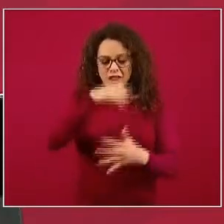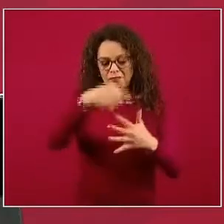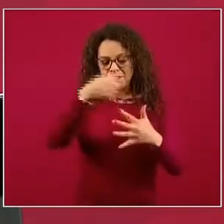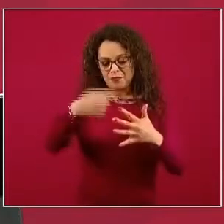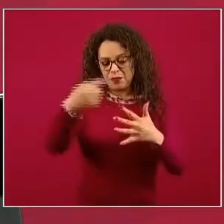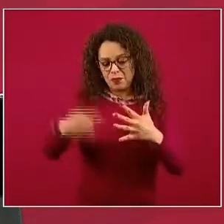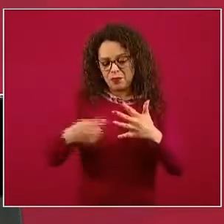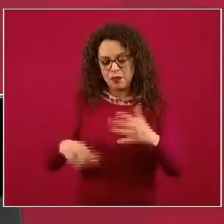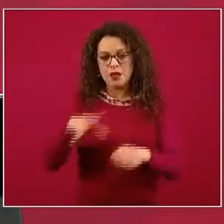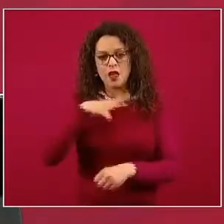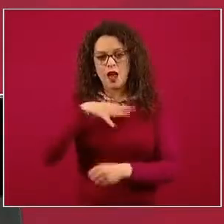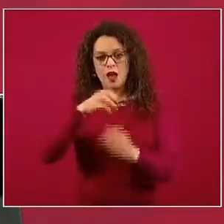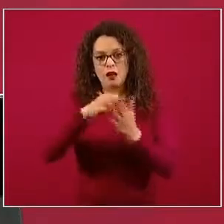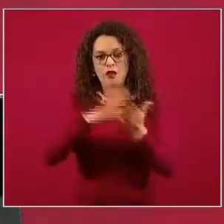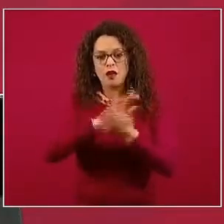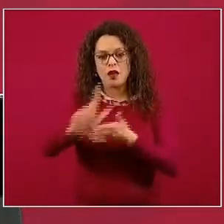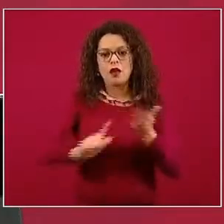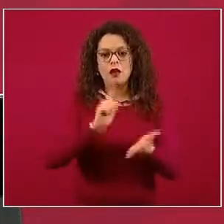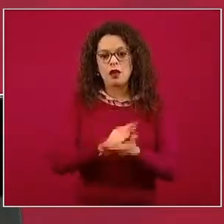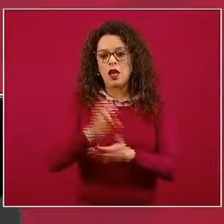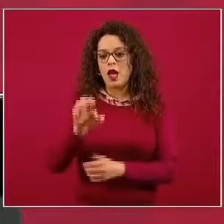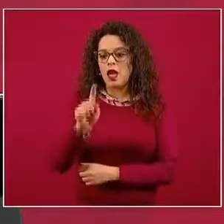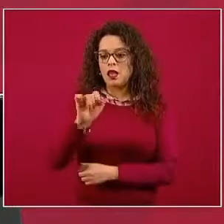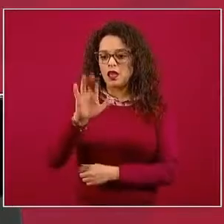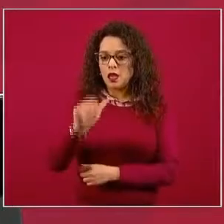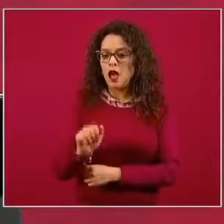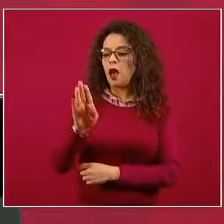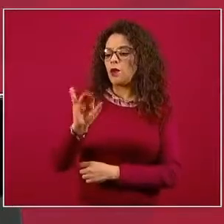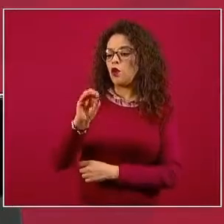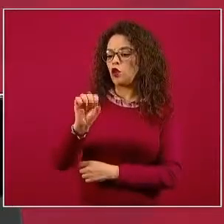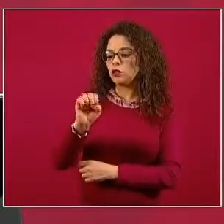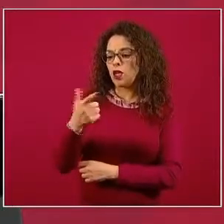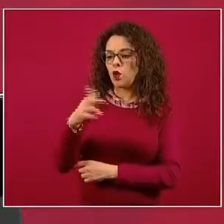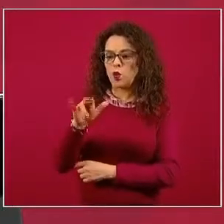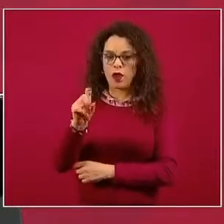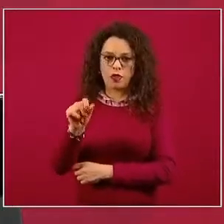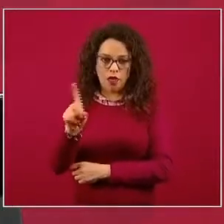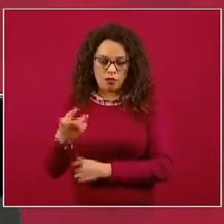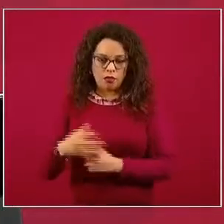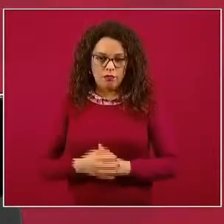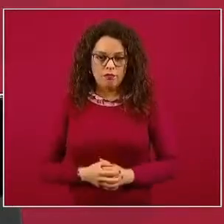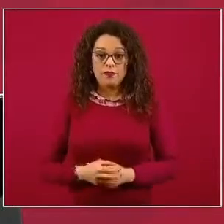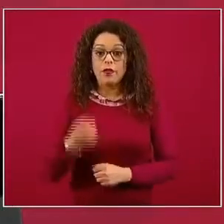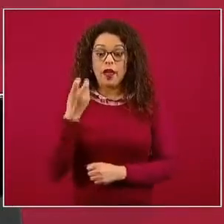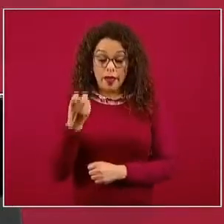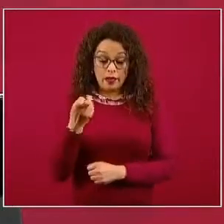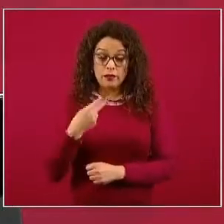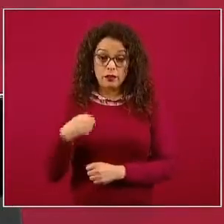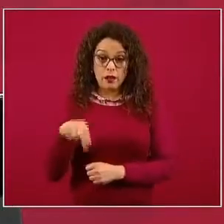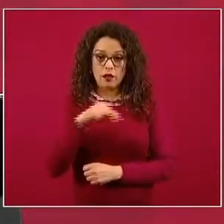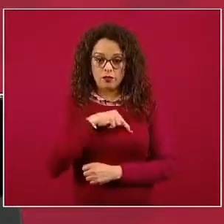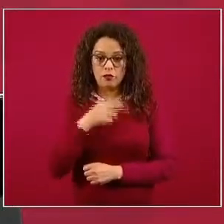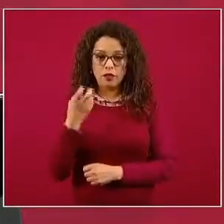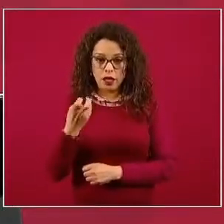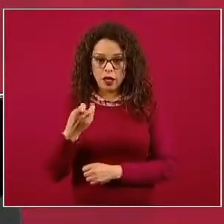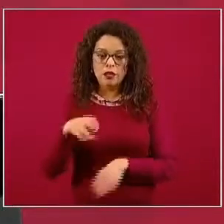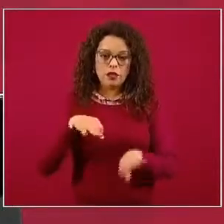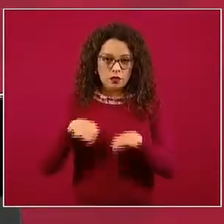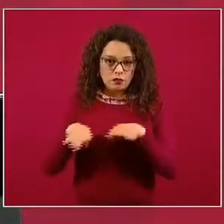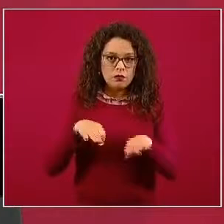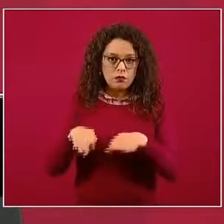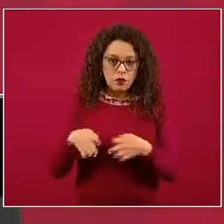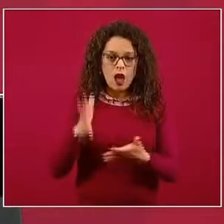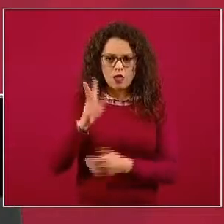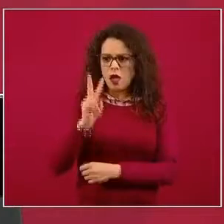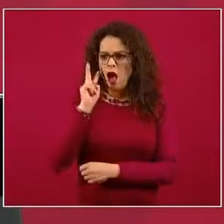la ley, de la ética, de la bioseguridad. Entonces, eso es lo que estamos trabajando. Como se ha visto en la